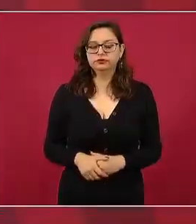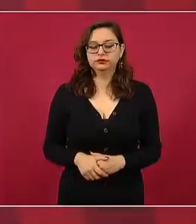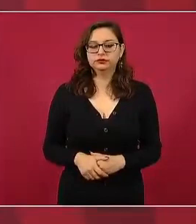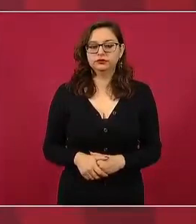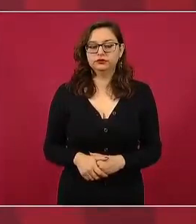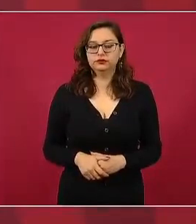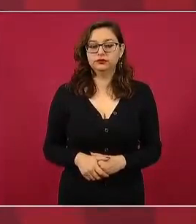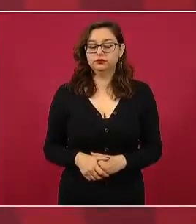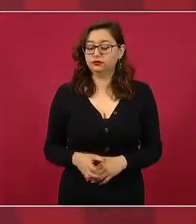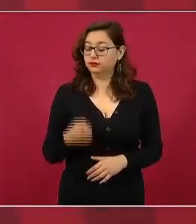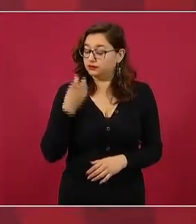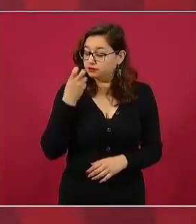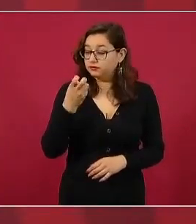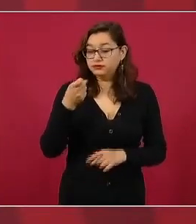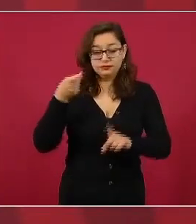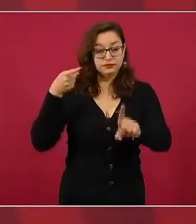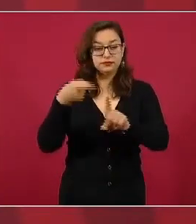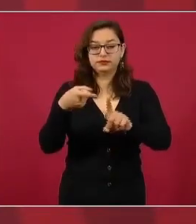Ahí está todo.